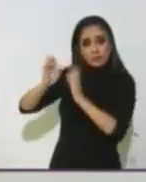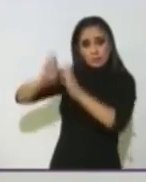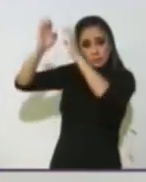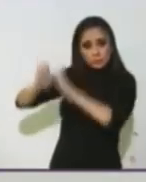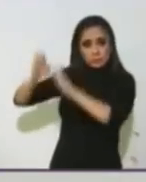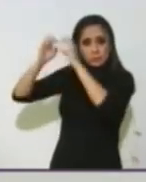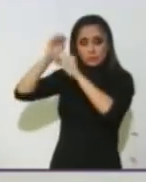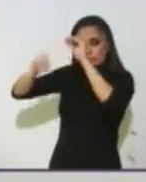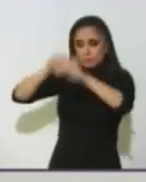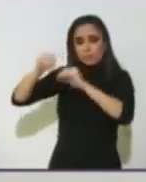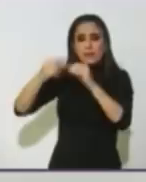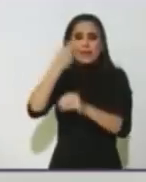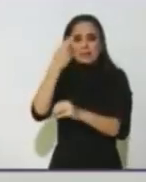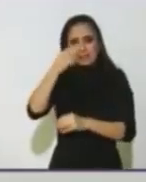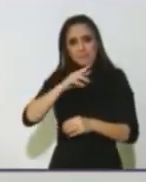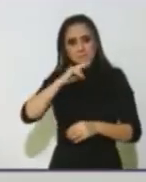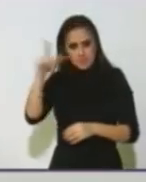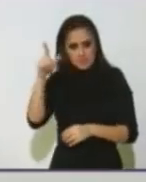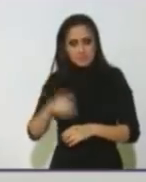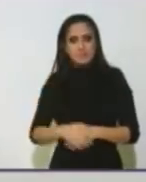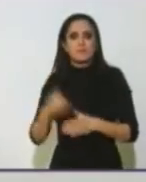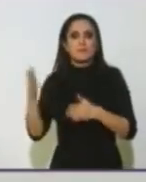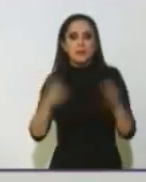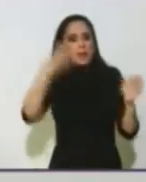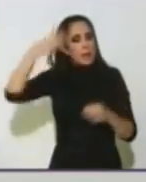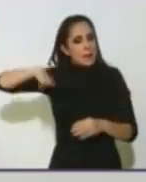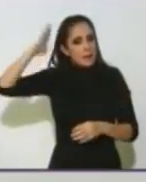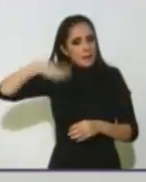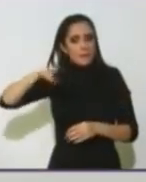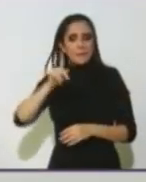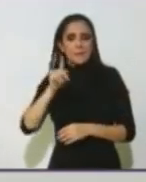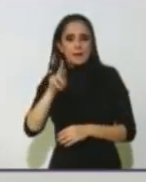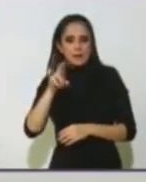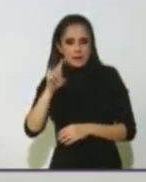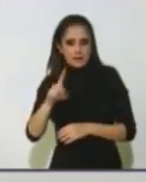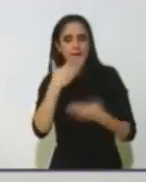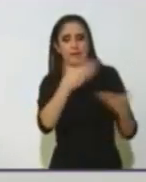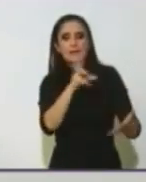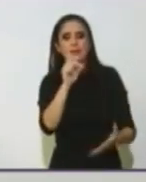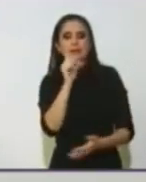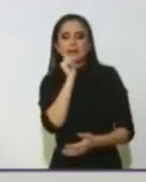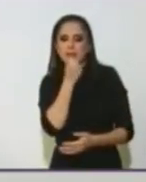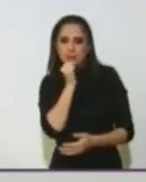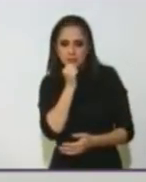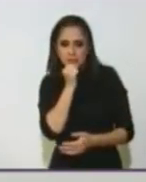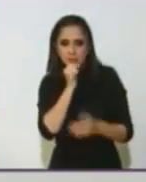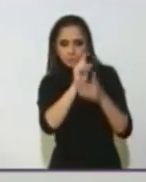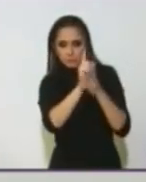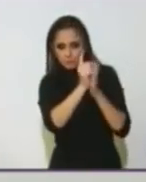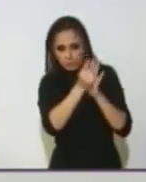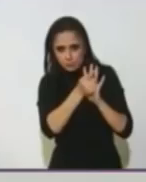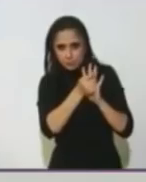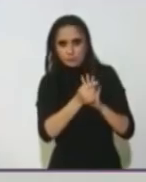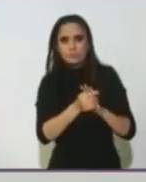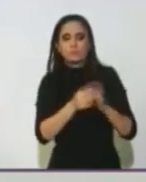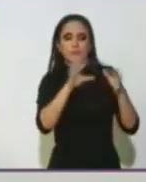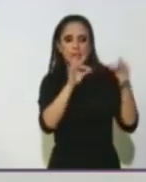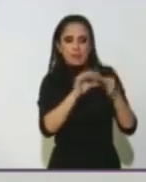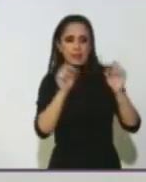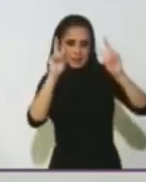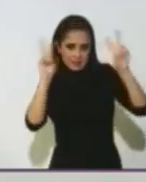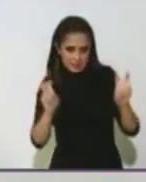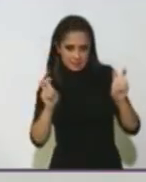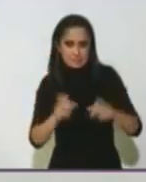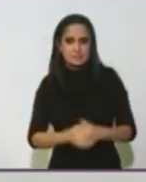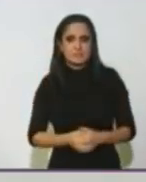candidato gracias cerramos alejandra barrales coalición por la ciudad mismo al frente de 30 segundos curva urbanismo dije bien y